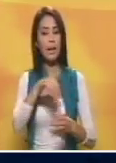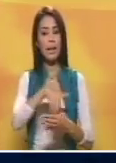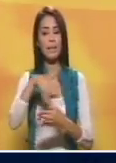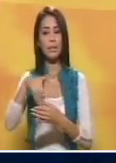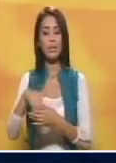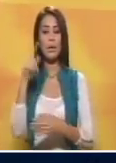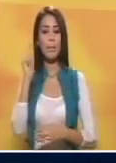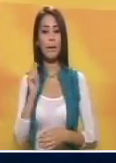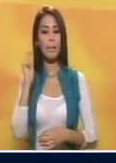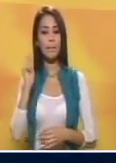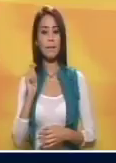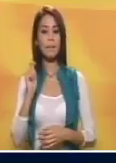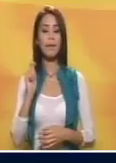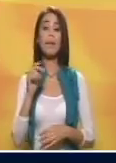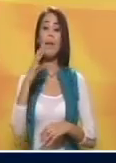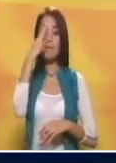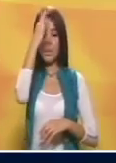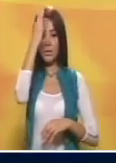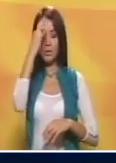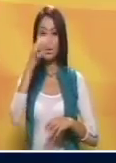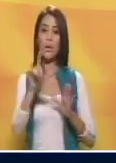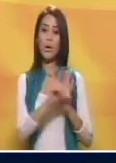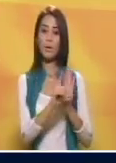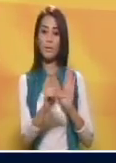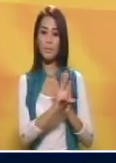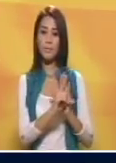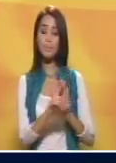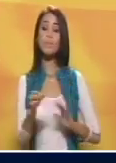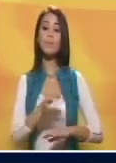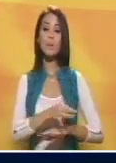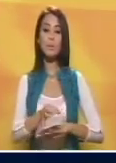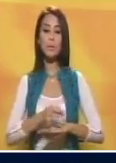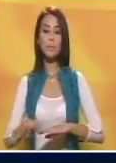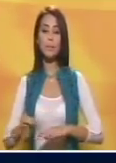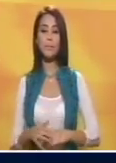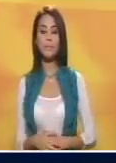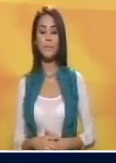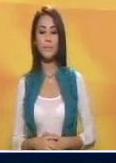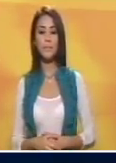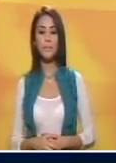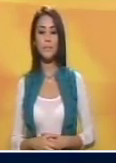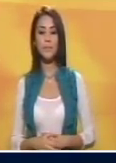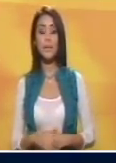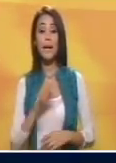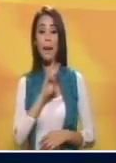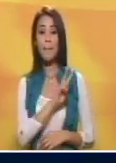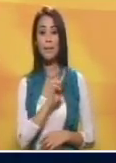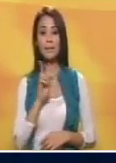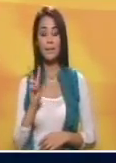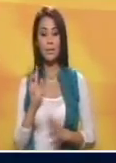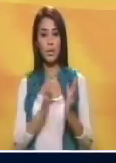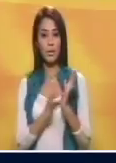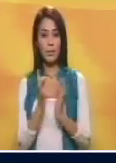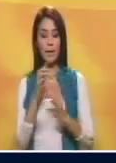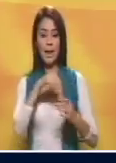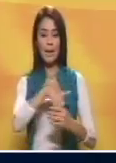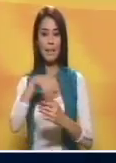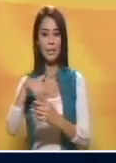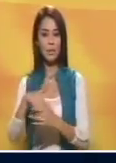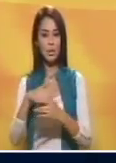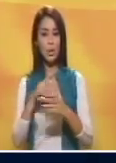elecciones parlamentarias de consejos legislativos regionales y consejos municipales. El 22 de abril la elección que